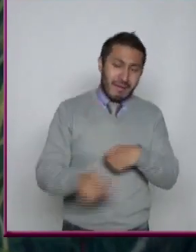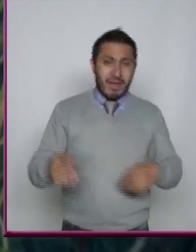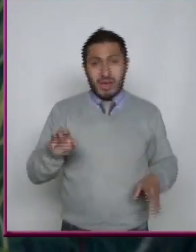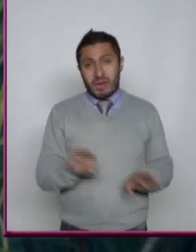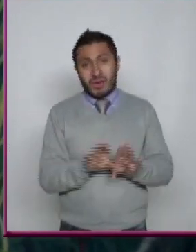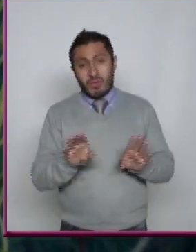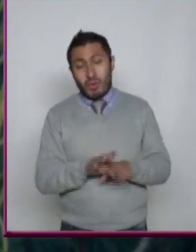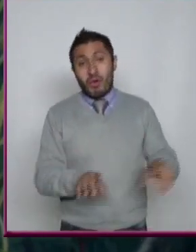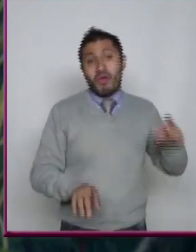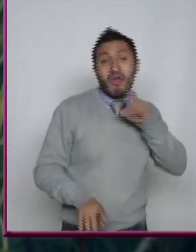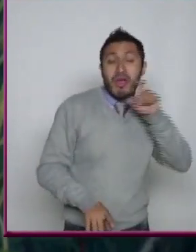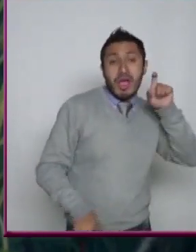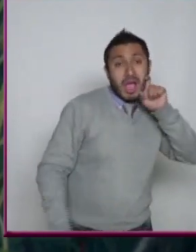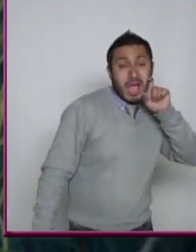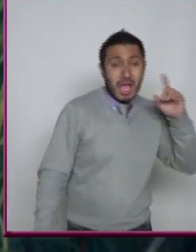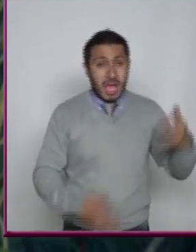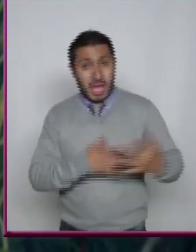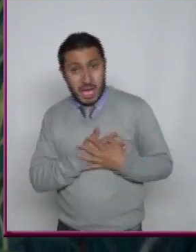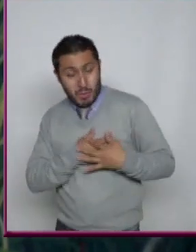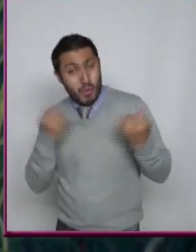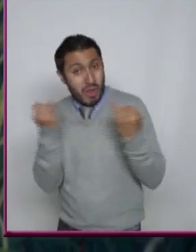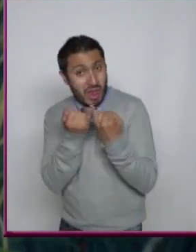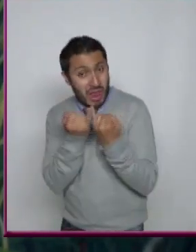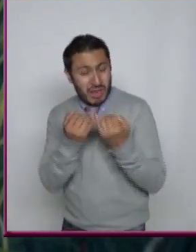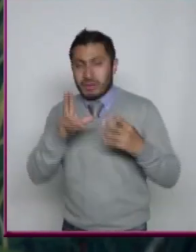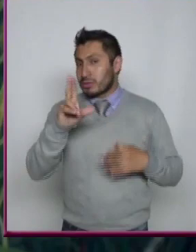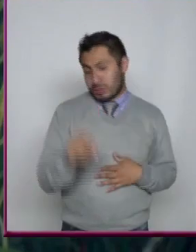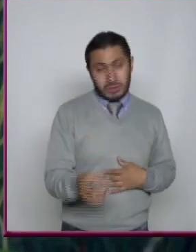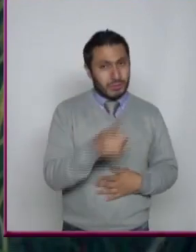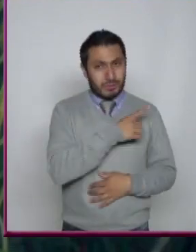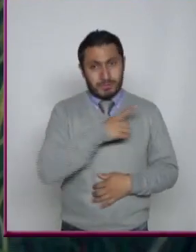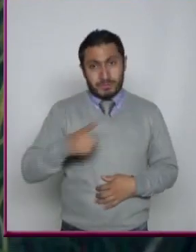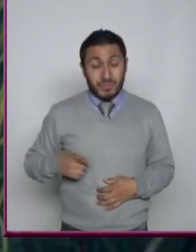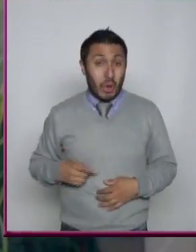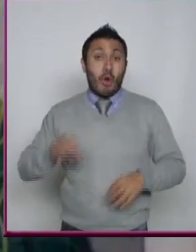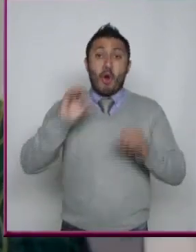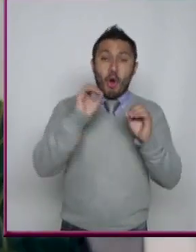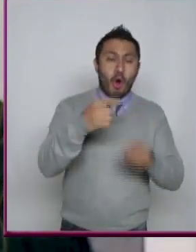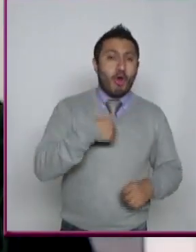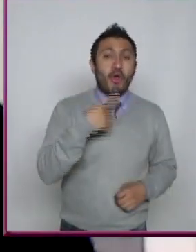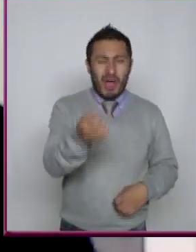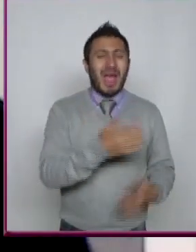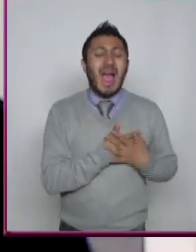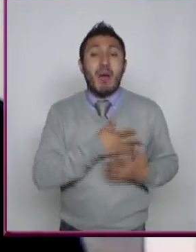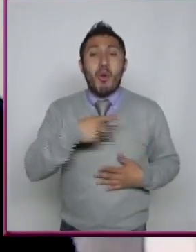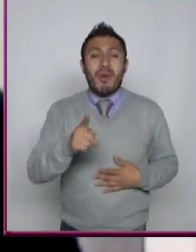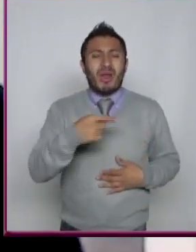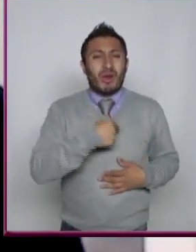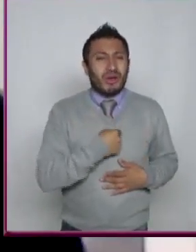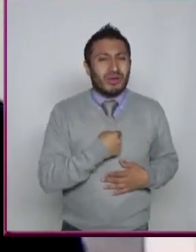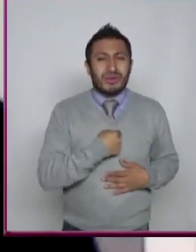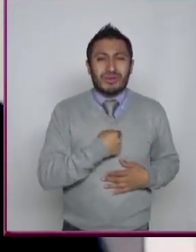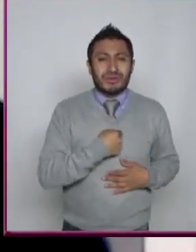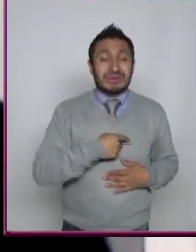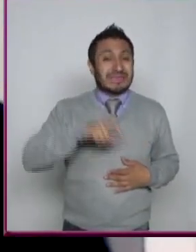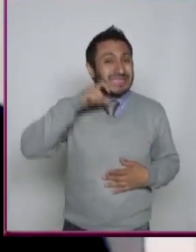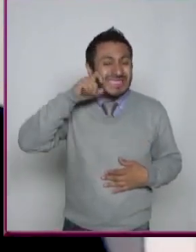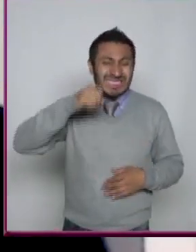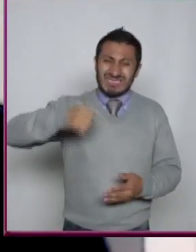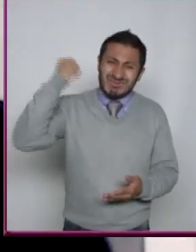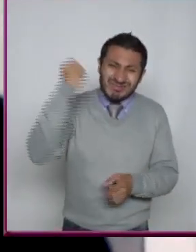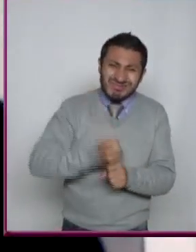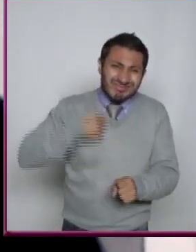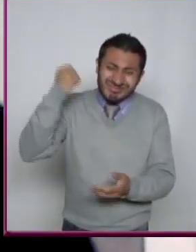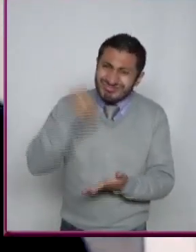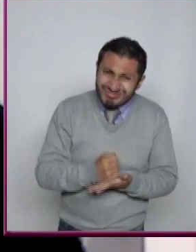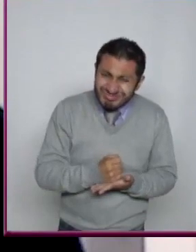equiparar sexo a amor, ¿no? Como que si amamos a alguien tenemos que tener relaciones sexuales con esa persona, y creo que eso es algo muy peligroso, porque